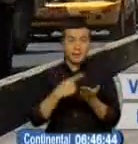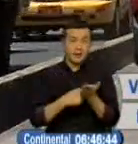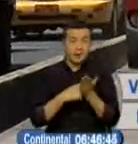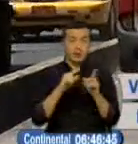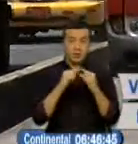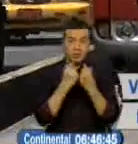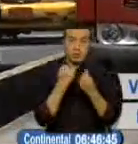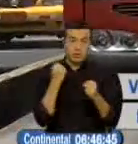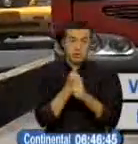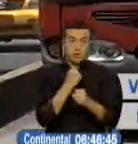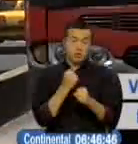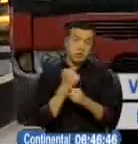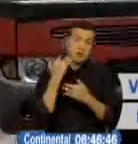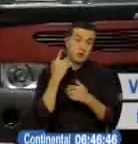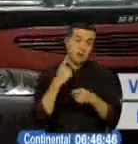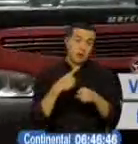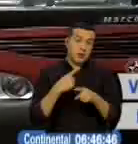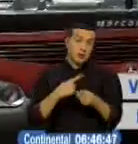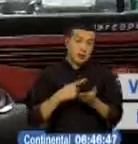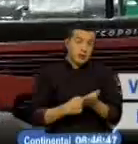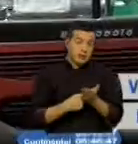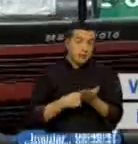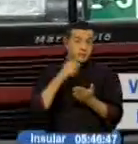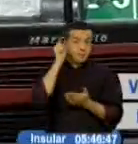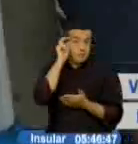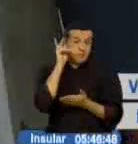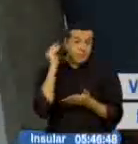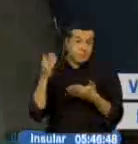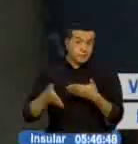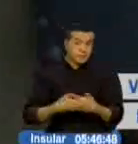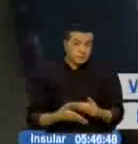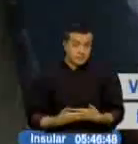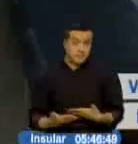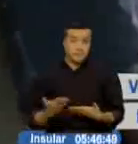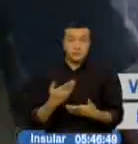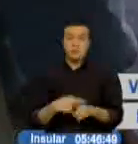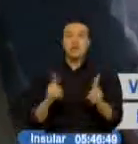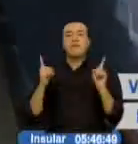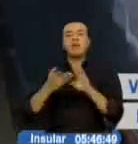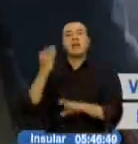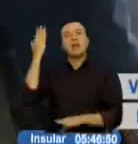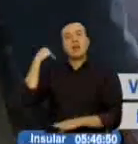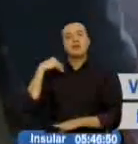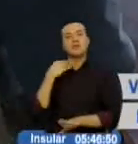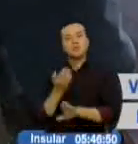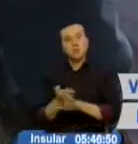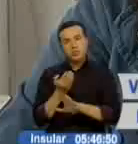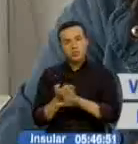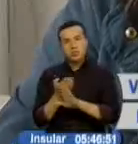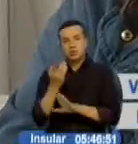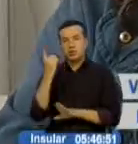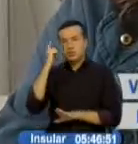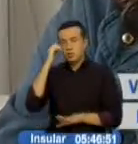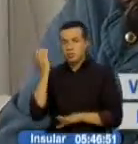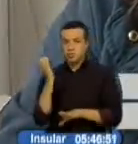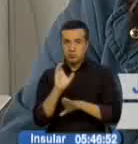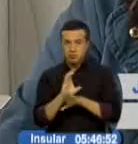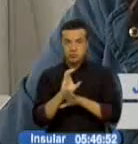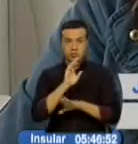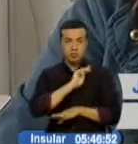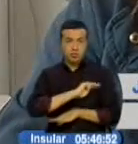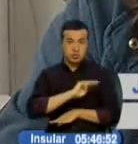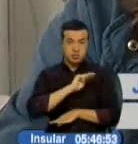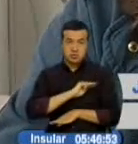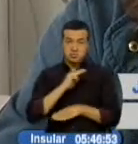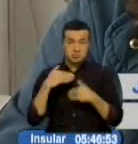de trabajo que se esperan incluyan este tipo de criterios, distinto a lo sucedido cuando se planteó este subsidio. Quiere decir que el municipio